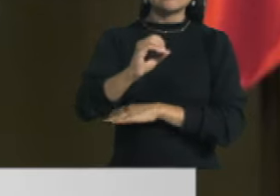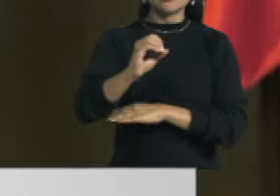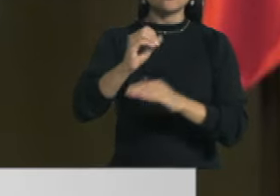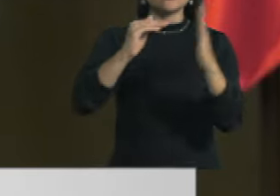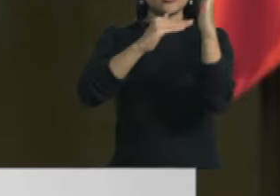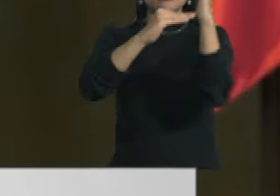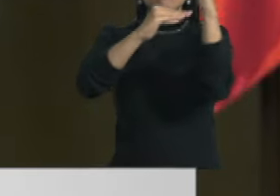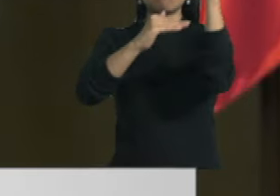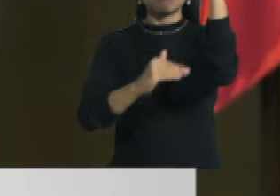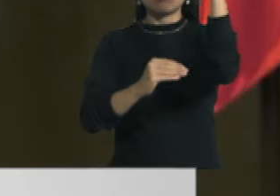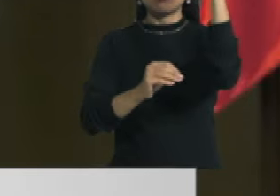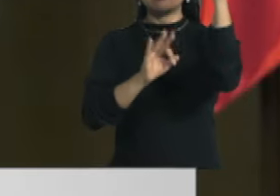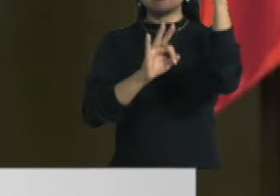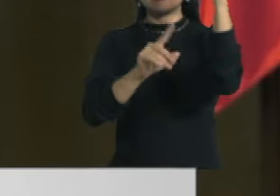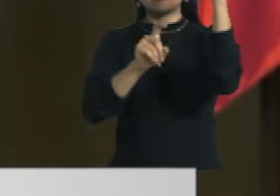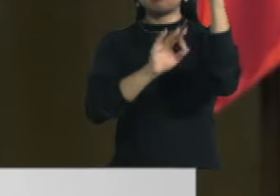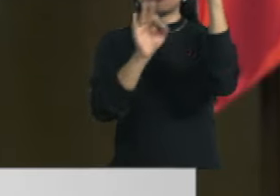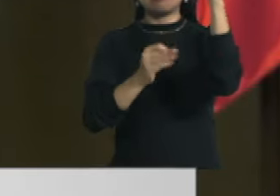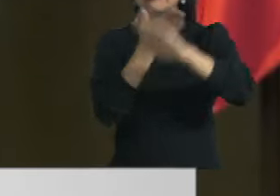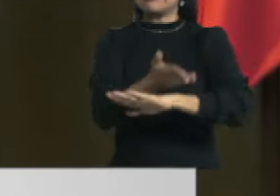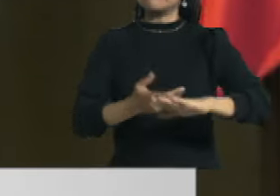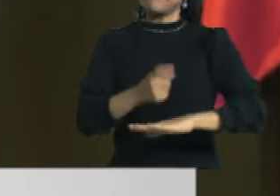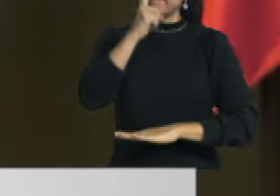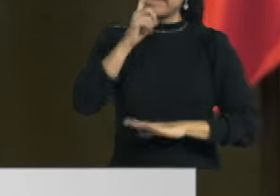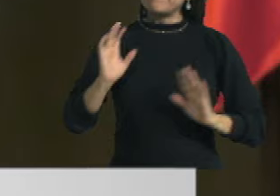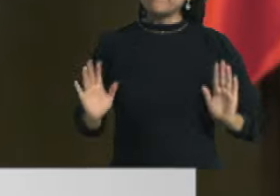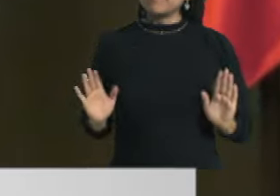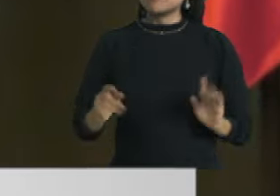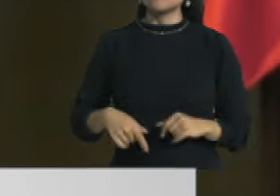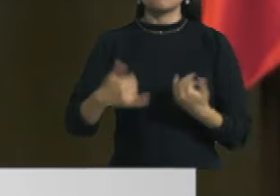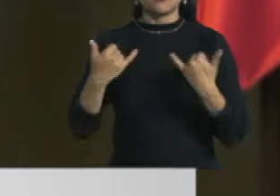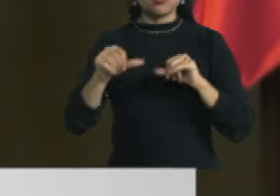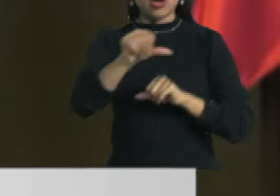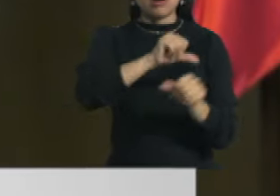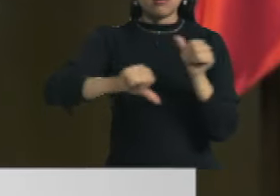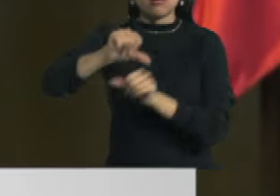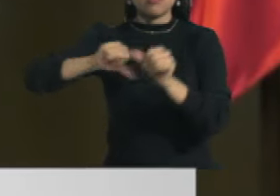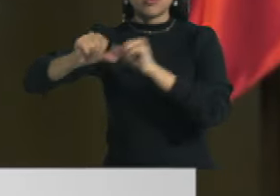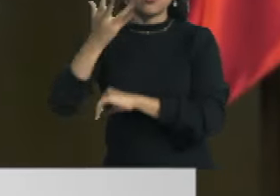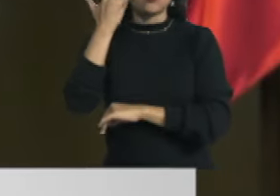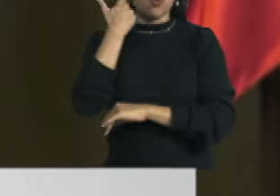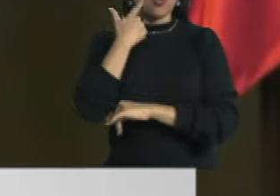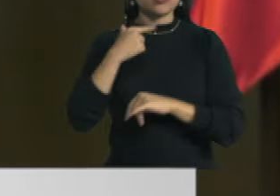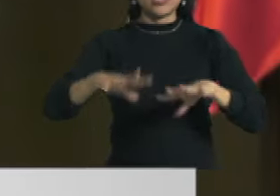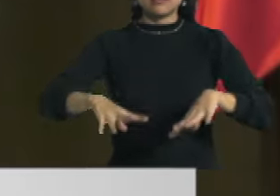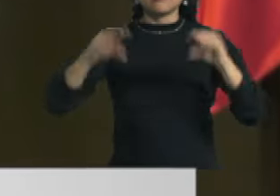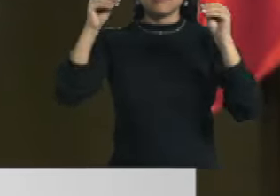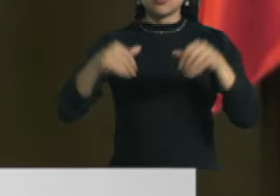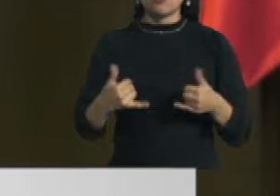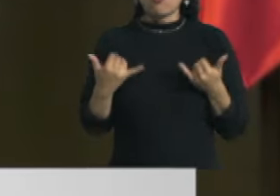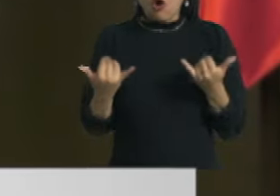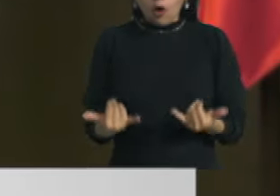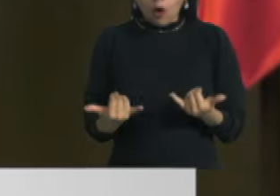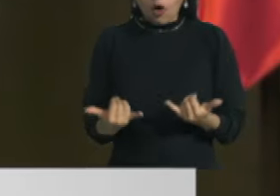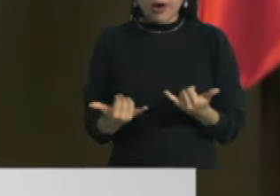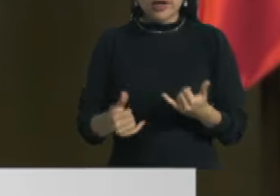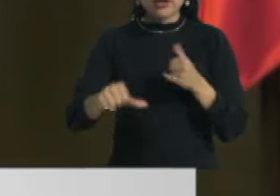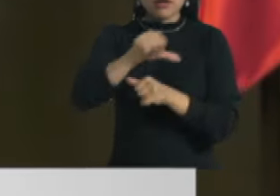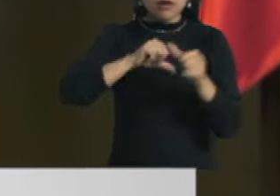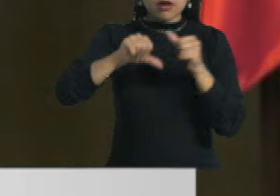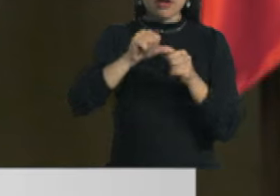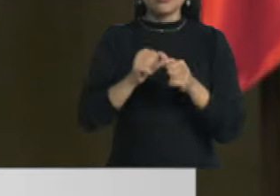llegue al 36% y allí las medidas se endurecerán. Recordemos también que el racionamiento ya es diario en la capital de la República, que hoy la restricción es para